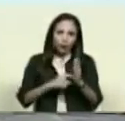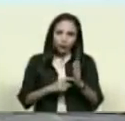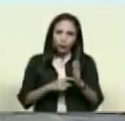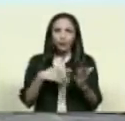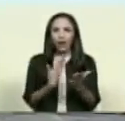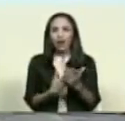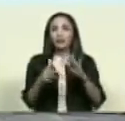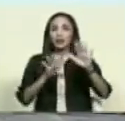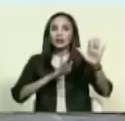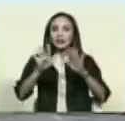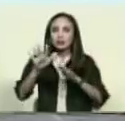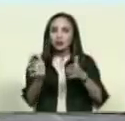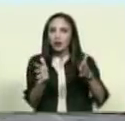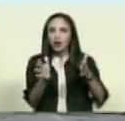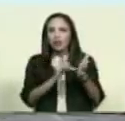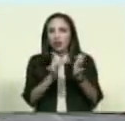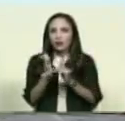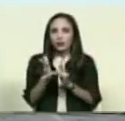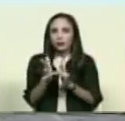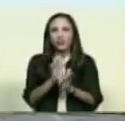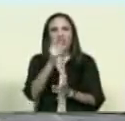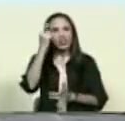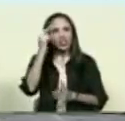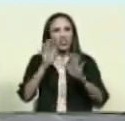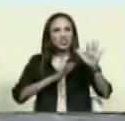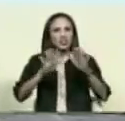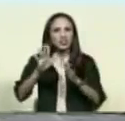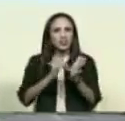el 15 de abril. ¿Qué cae 15?